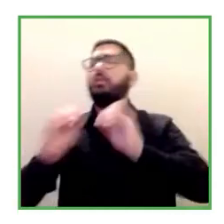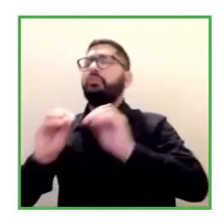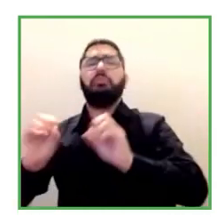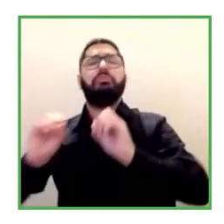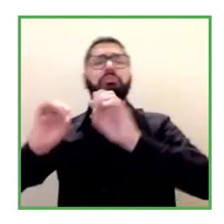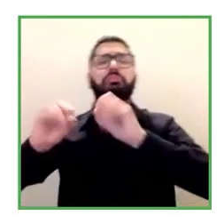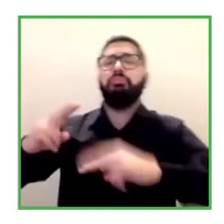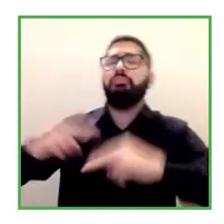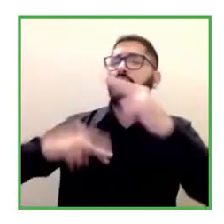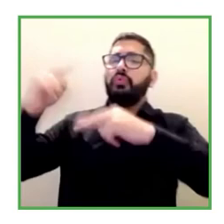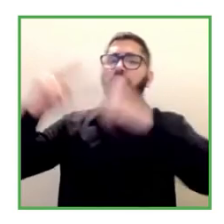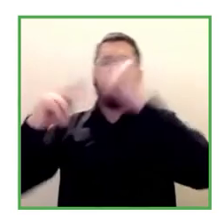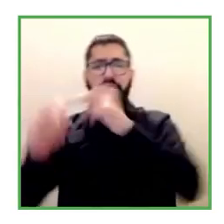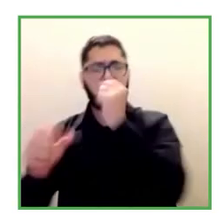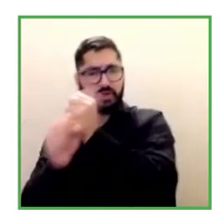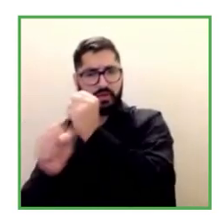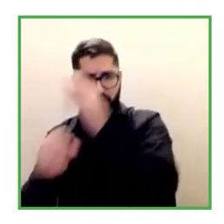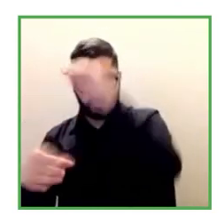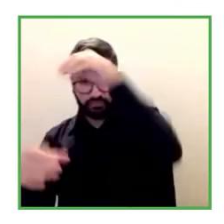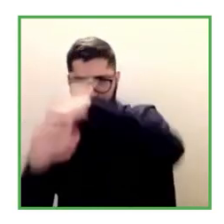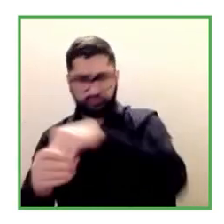más. Gracias.